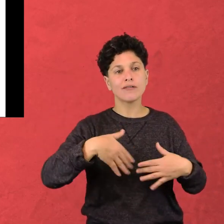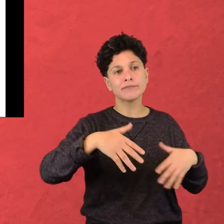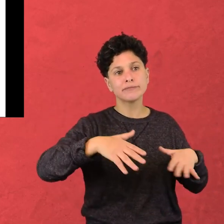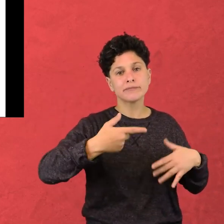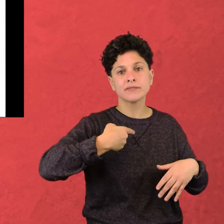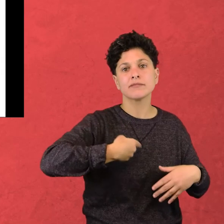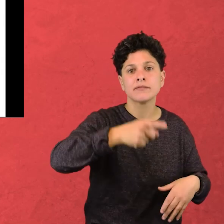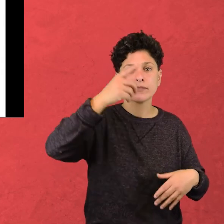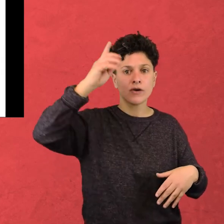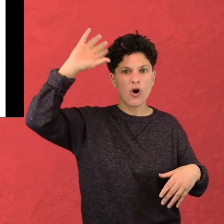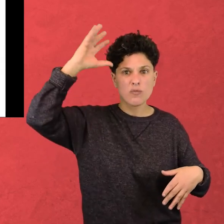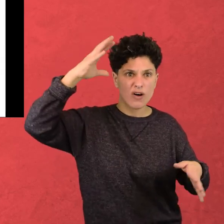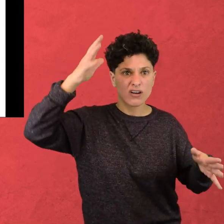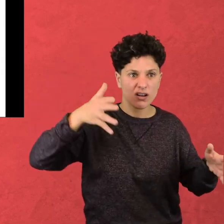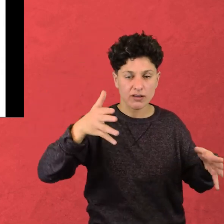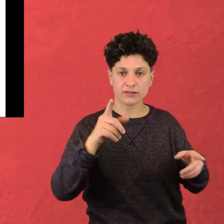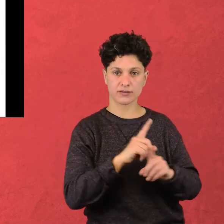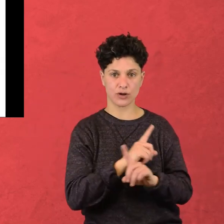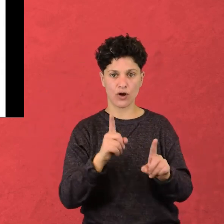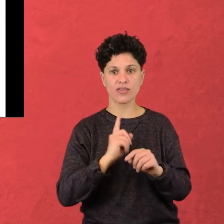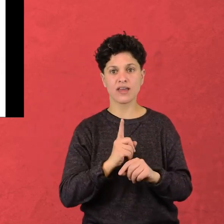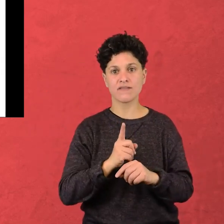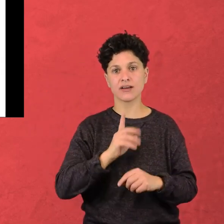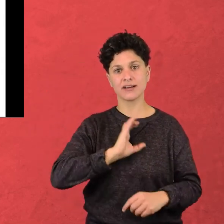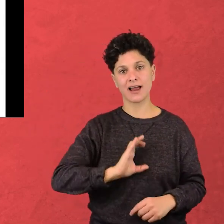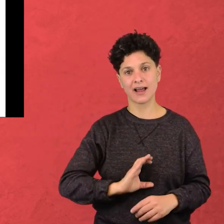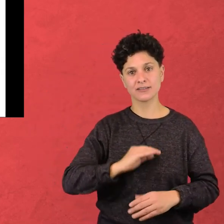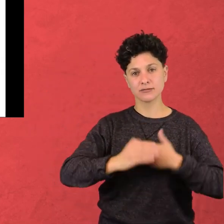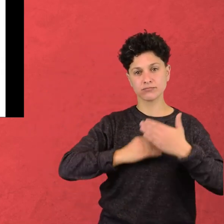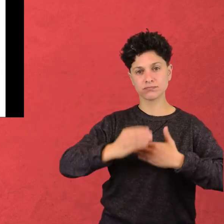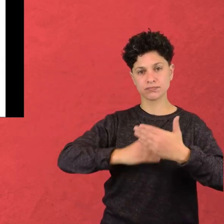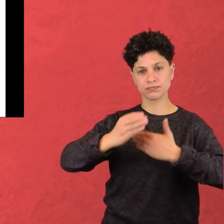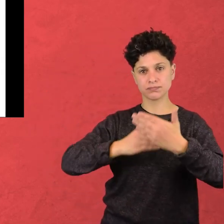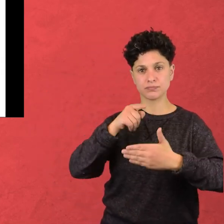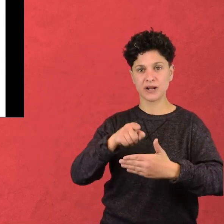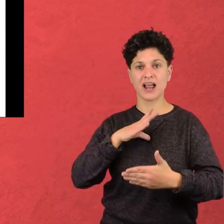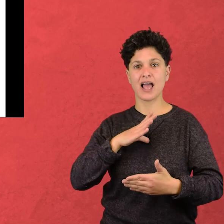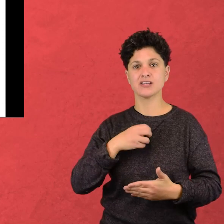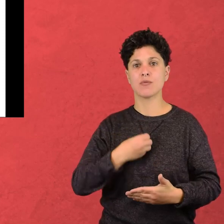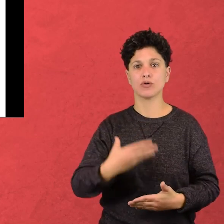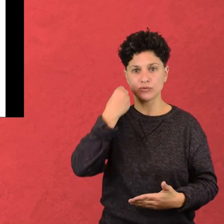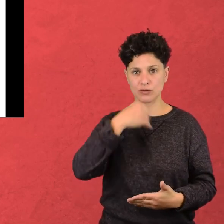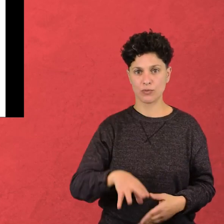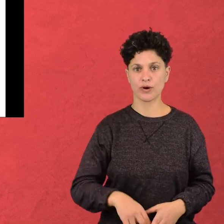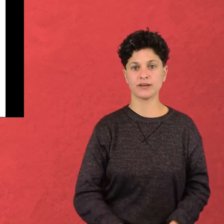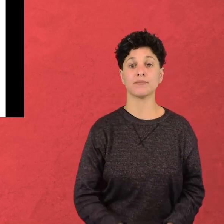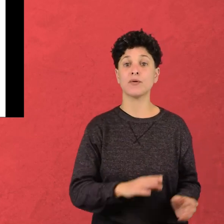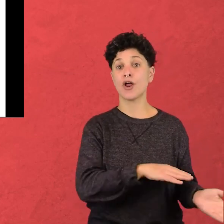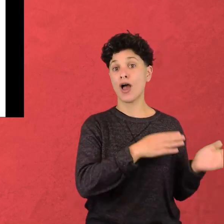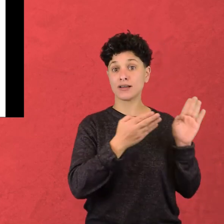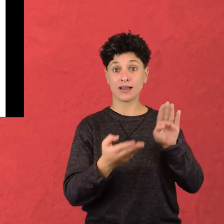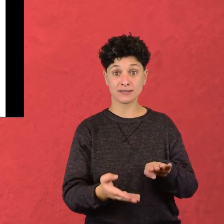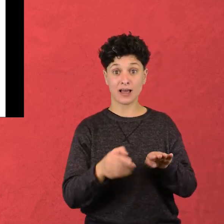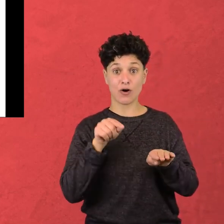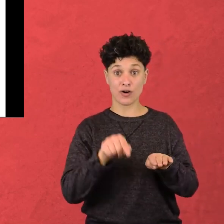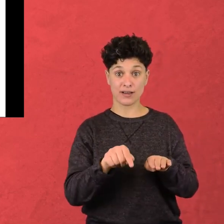disciplinar nuestro propio temperamento, no dejarnos llevar por nuestro humor, sino desarrollar un carácter o,